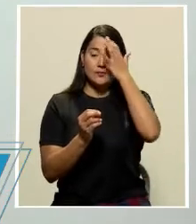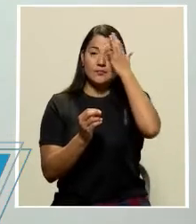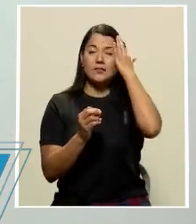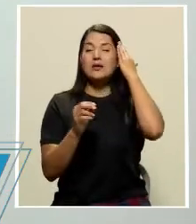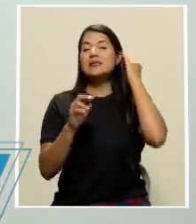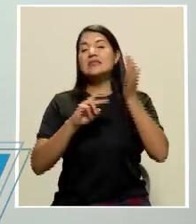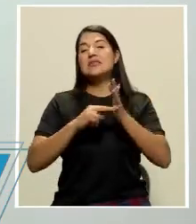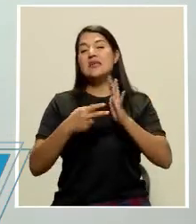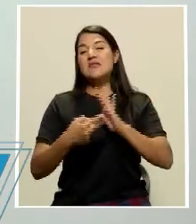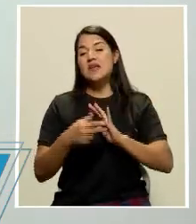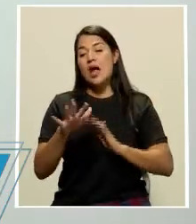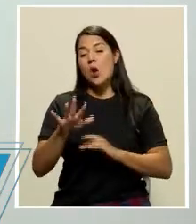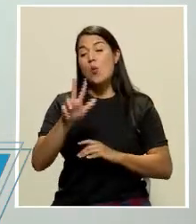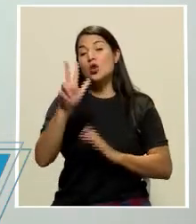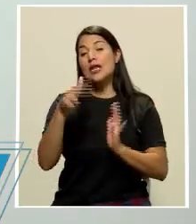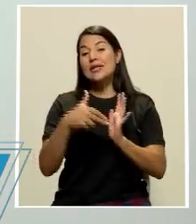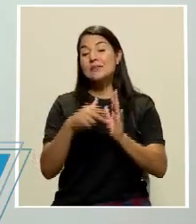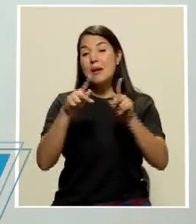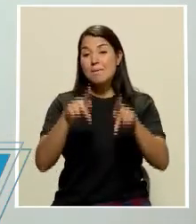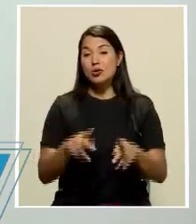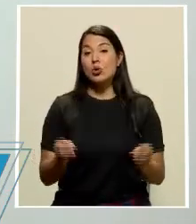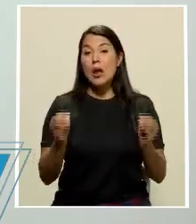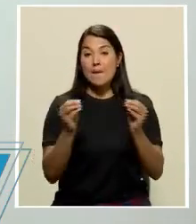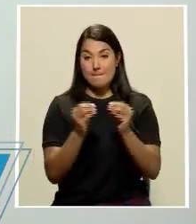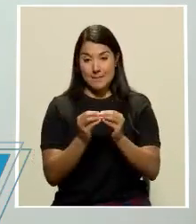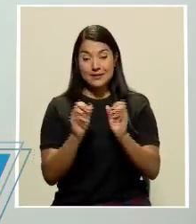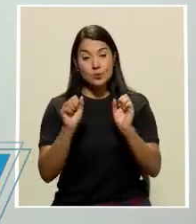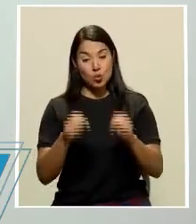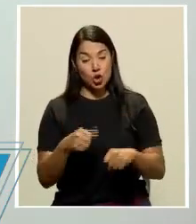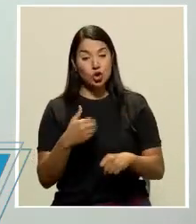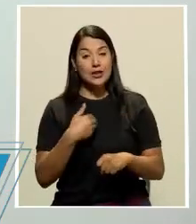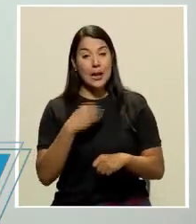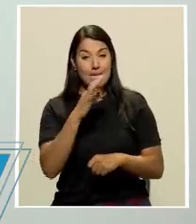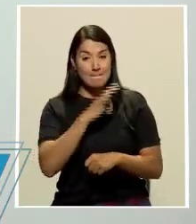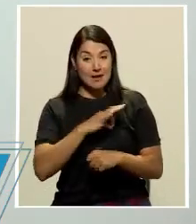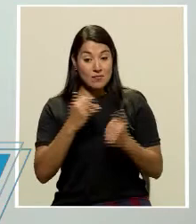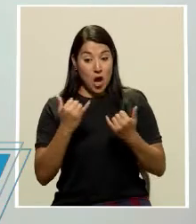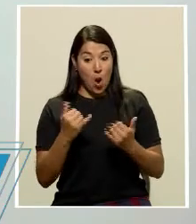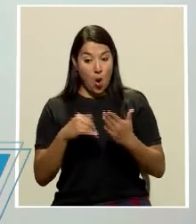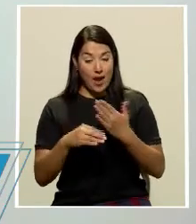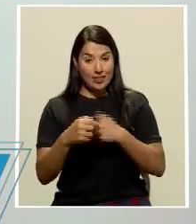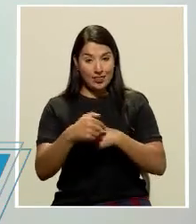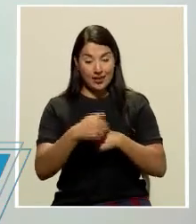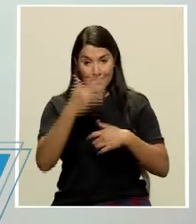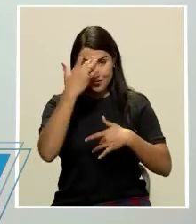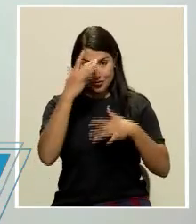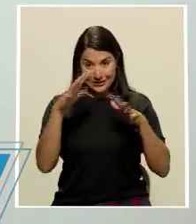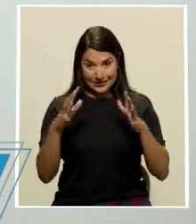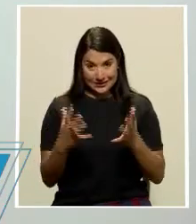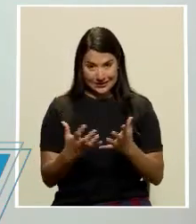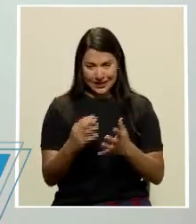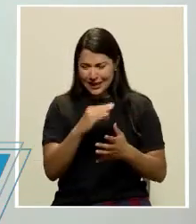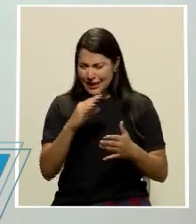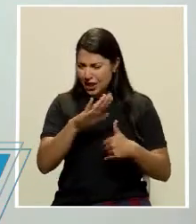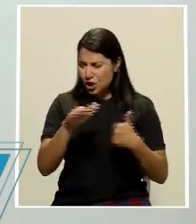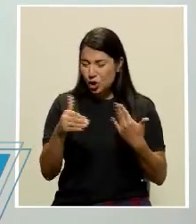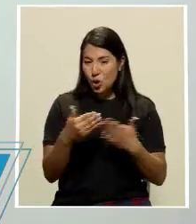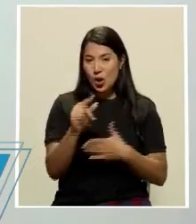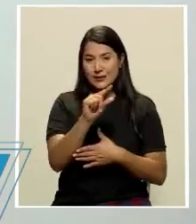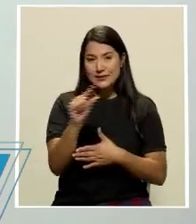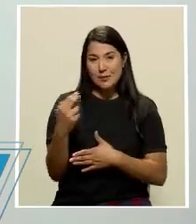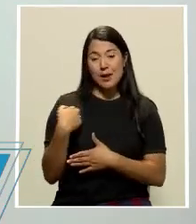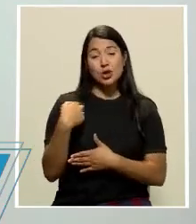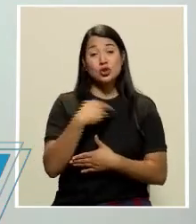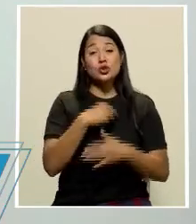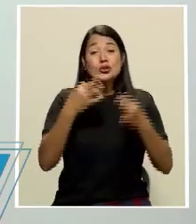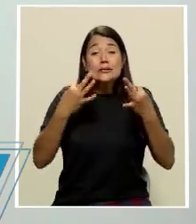sugieren unas 3,000 personas que han sido beneficiadas en estos meses. y todas las semanas tratamos de apoyar a